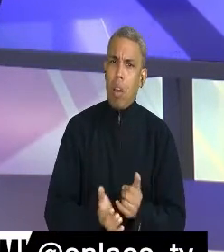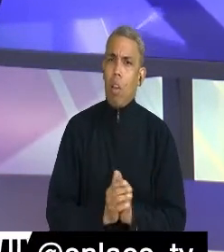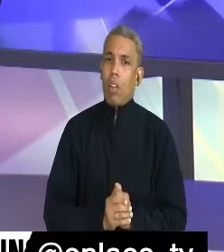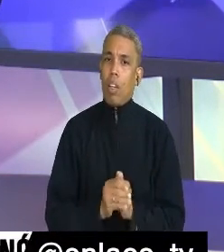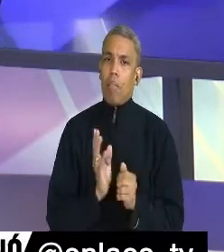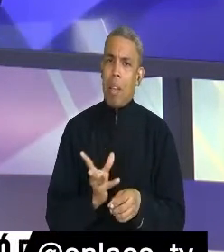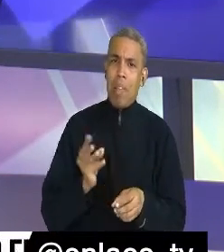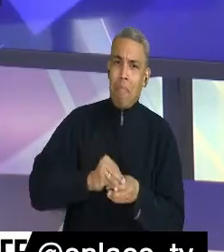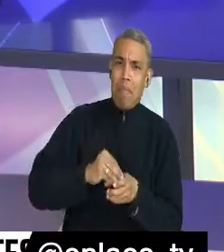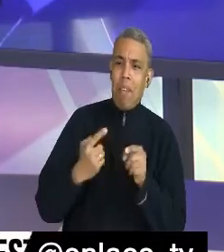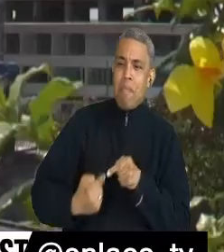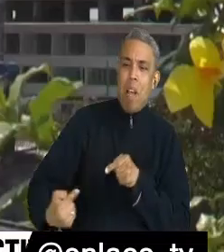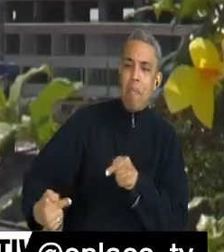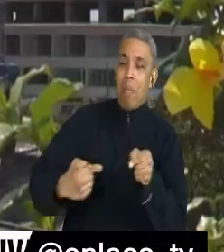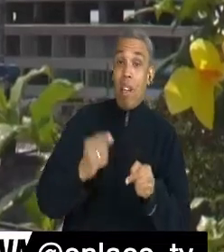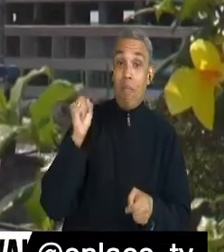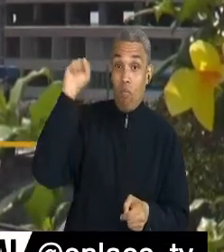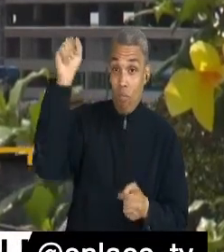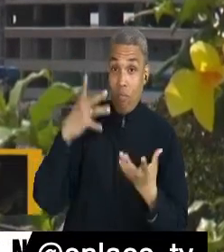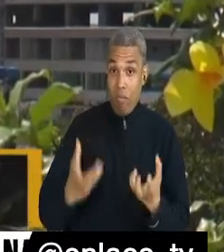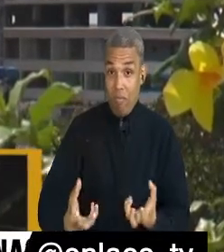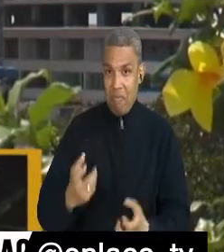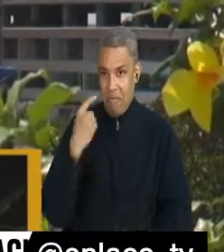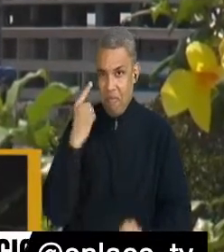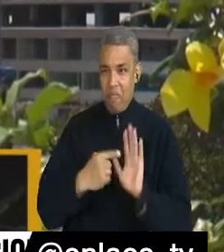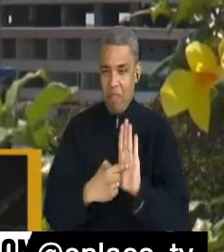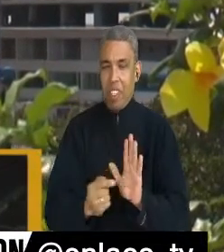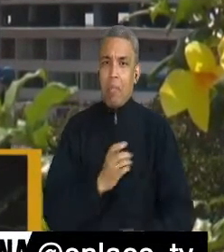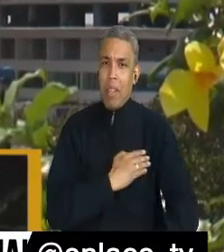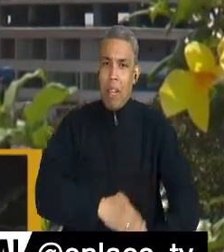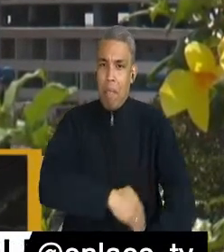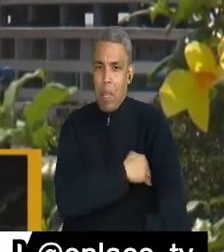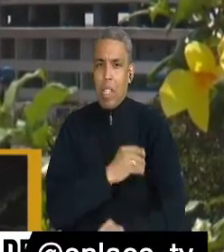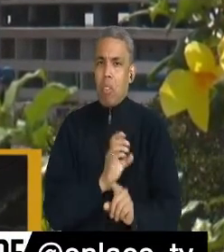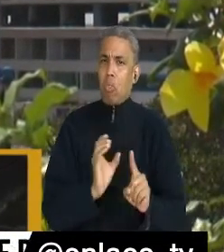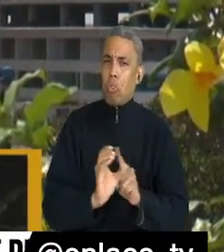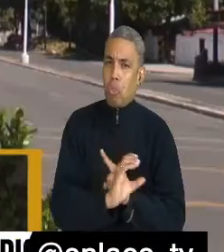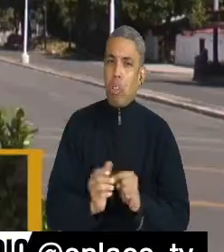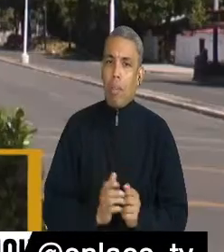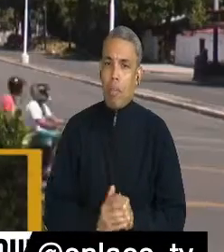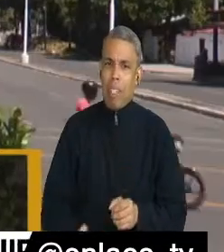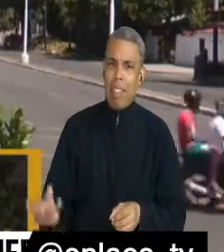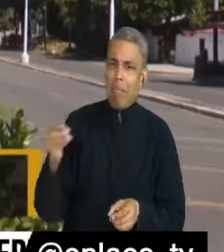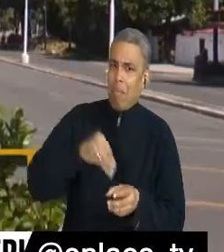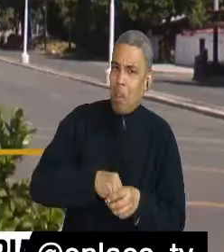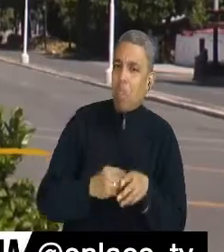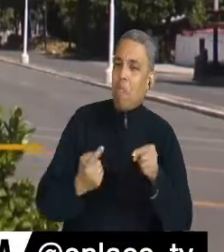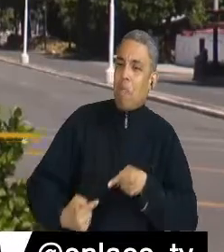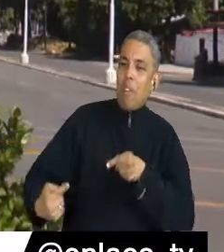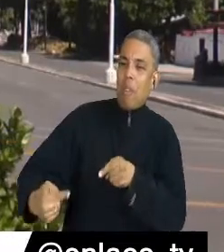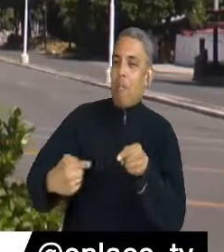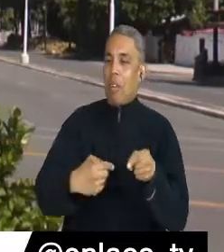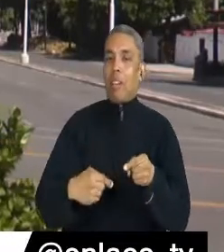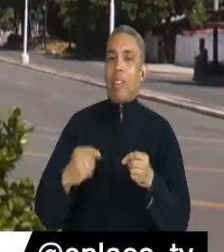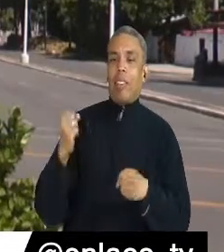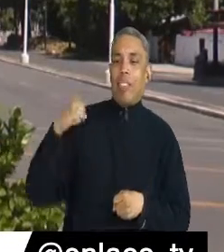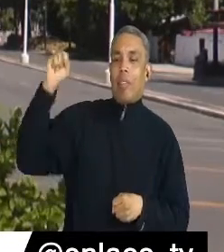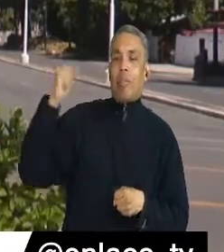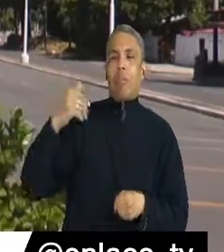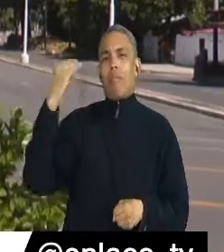2017 mi incultura convoca al premio nacional vida y obra 2017 creado por el gobierno nacional en el año